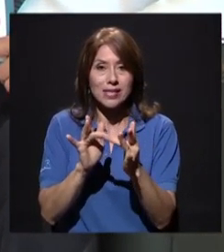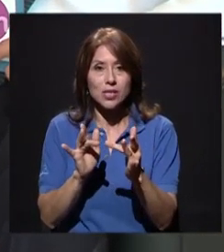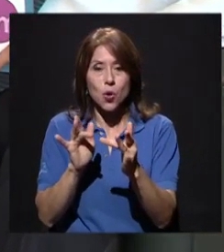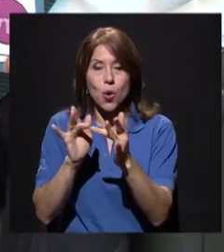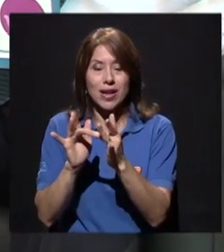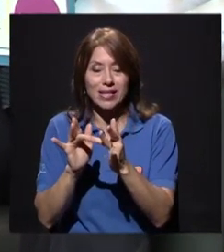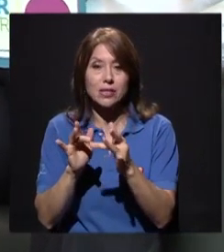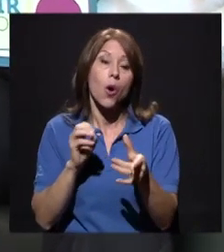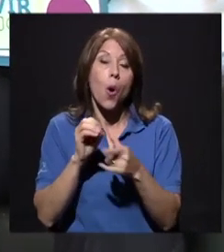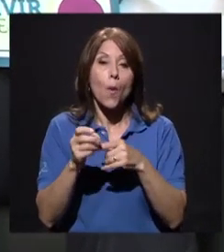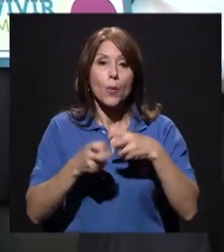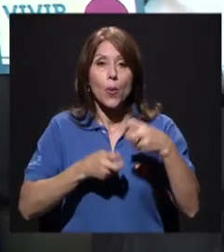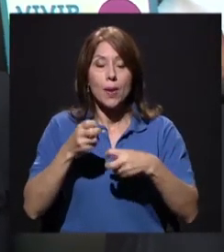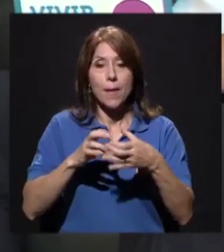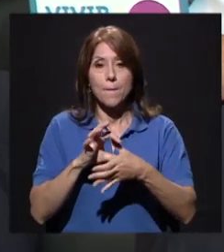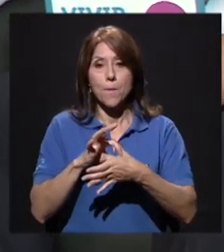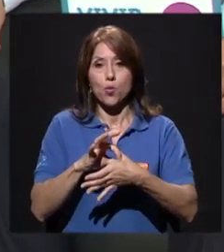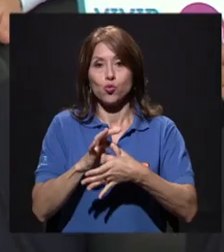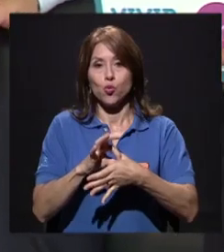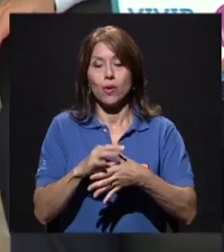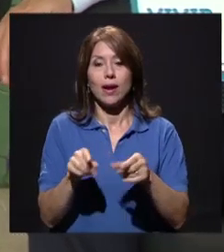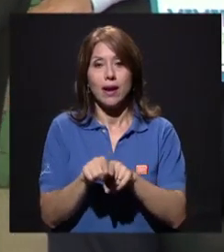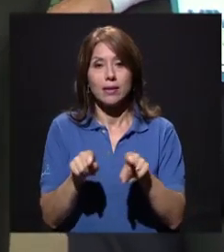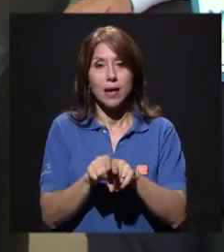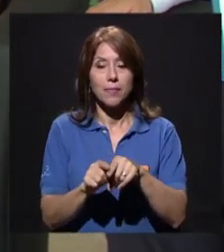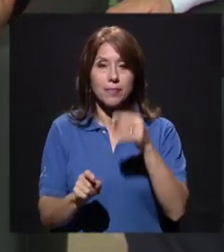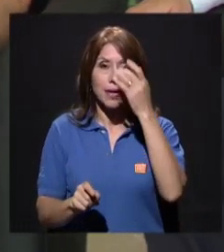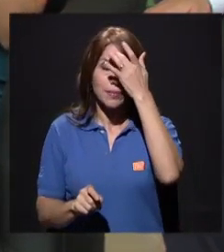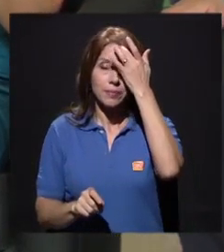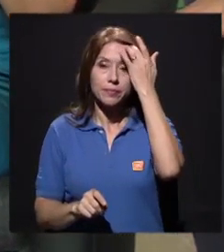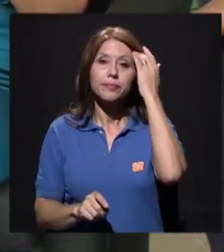¿Verdad? Esas son algunas de las lesiones que podamos. Profesor,